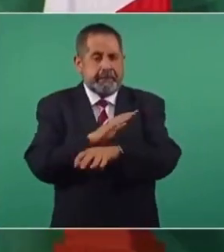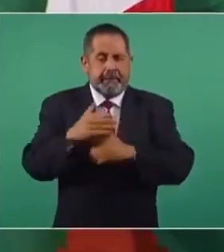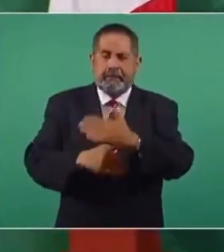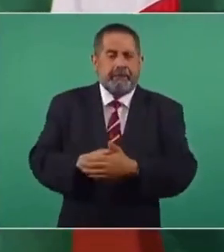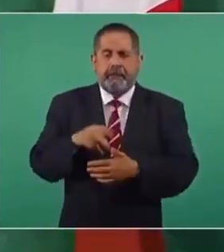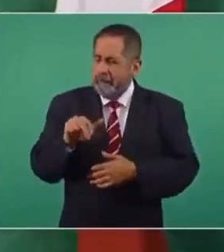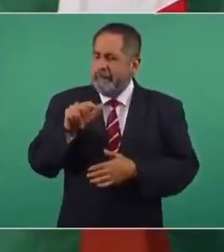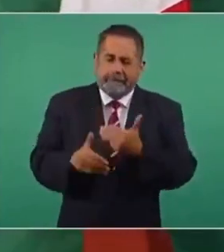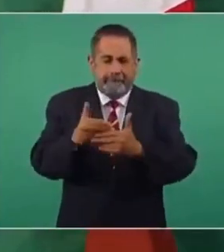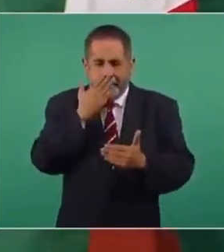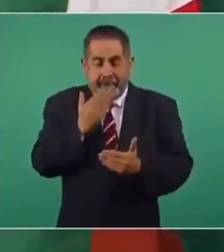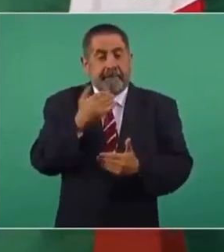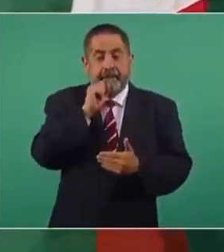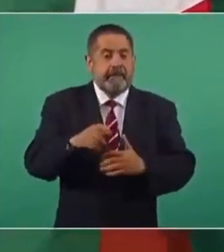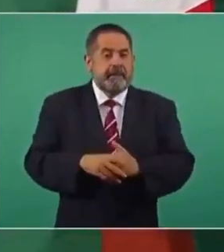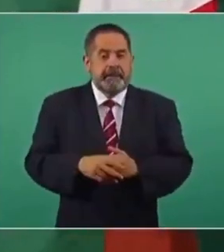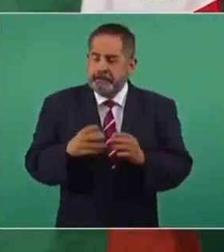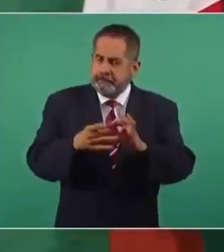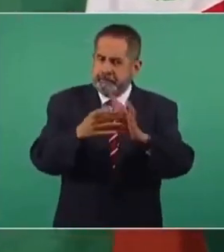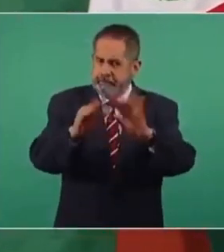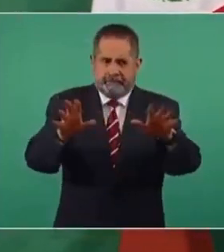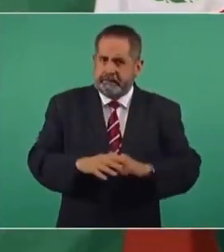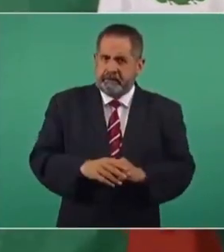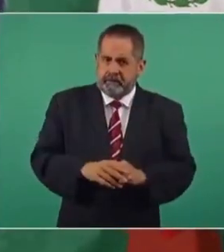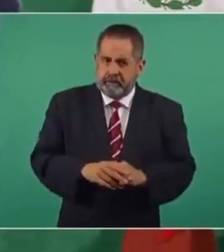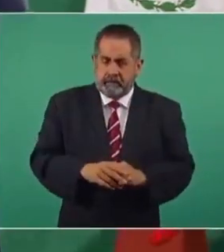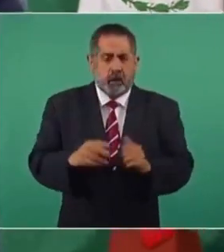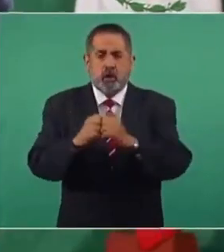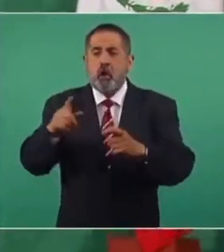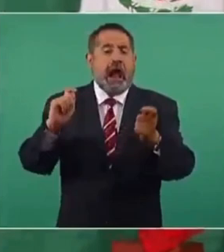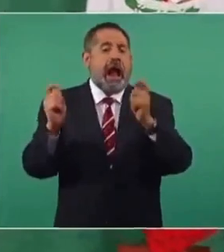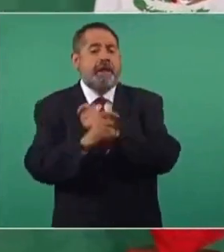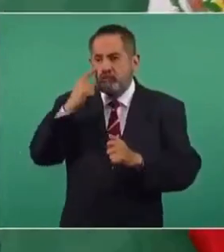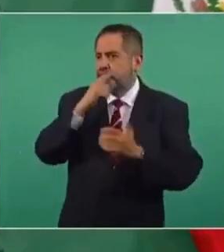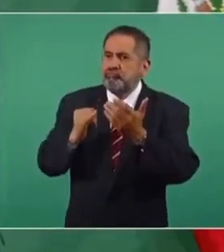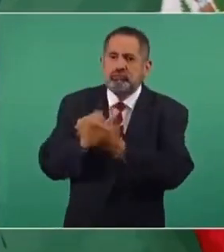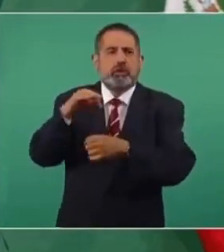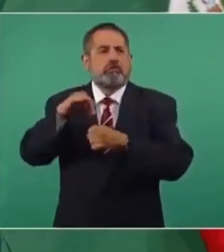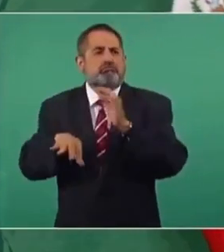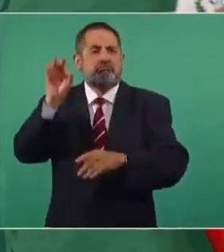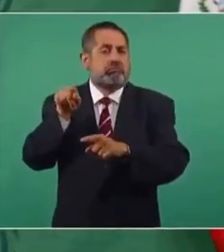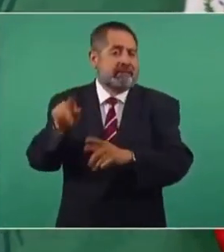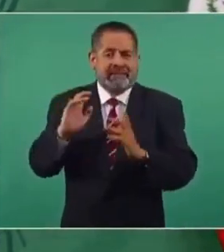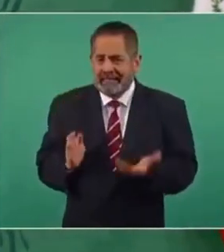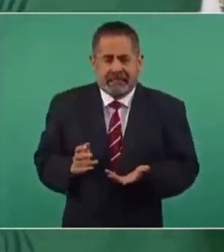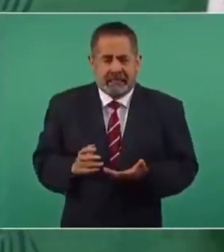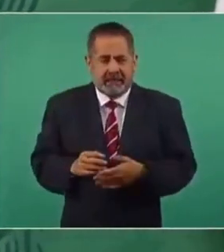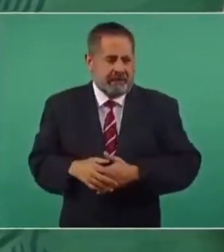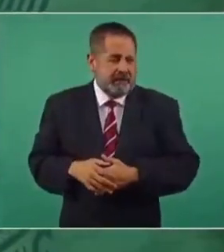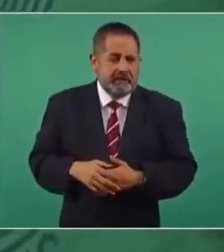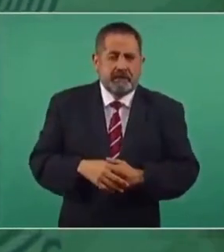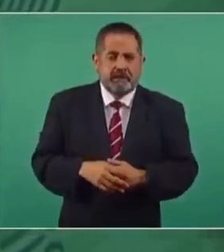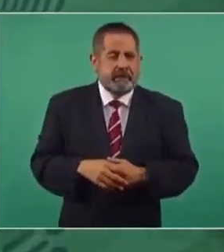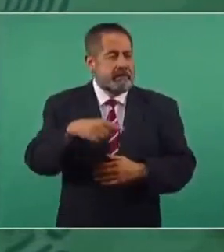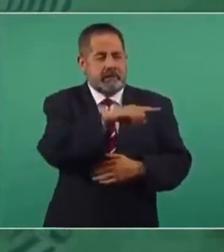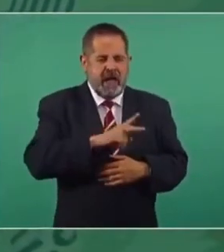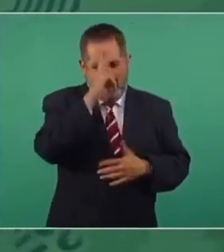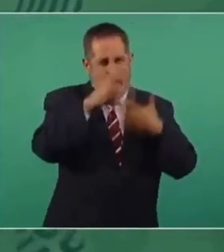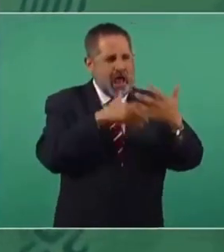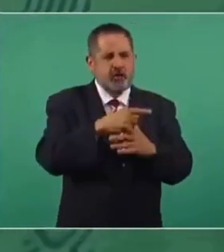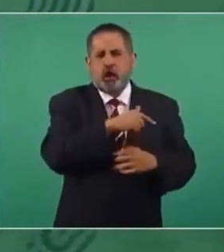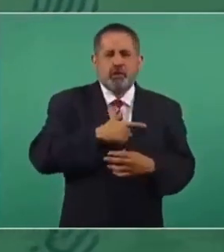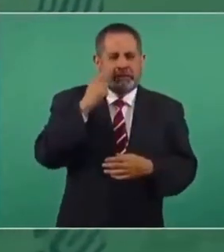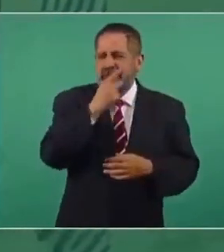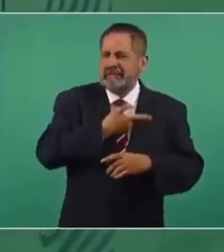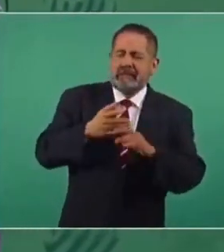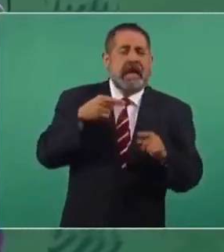Y vamos avanzando. Y también aclarando. Es por la vía pacífica y democrática. Los violentos y los antidemócratas